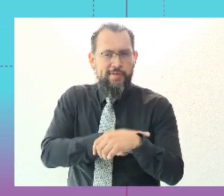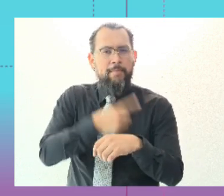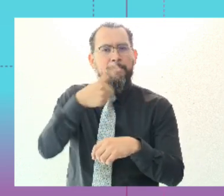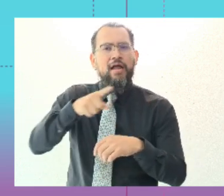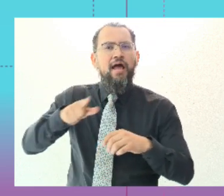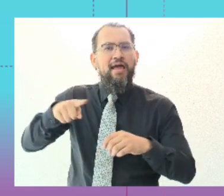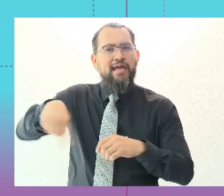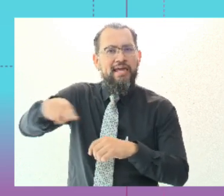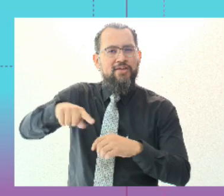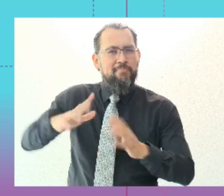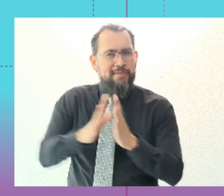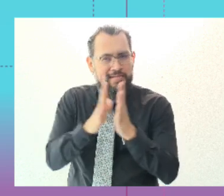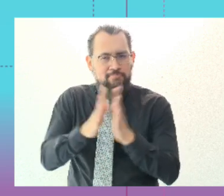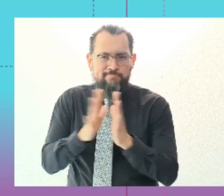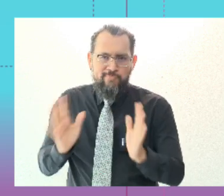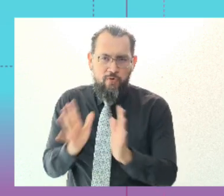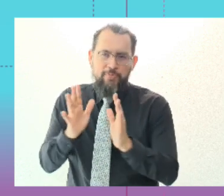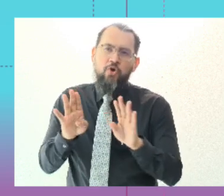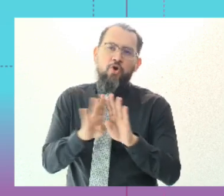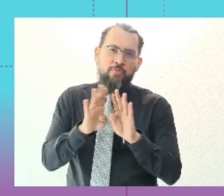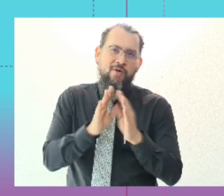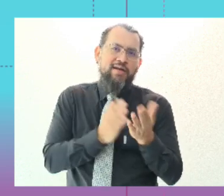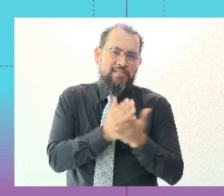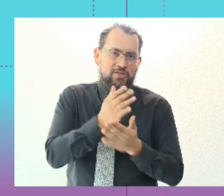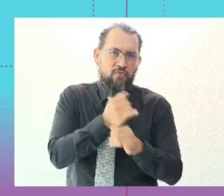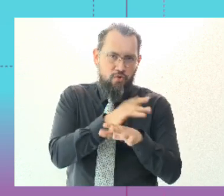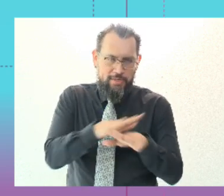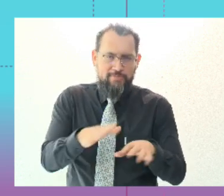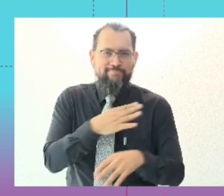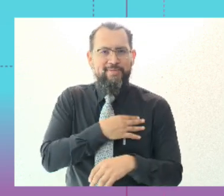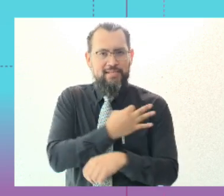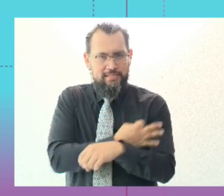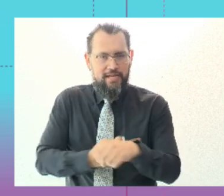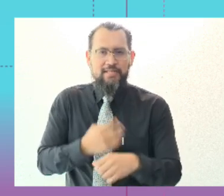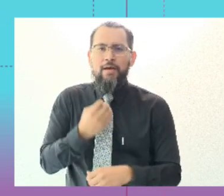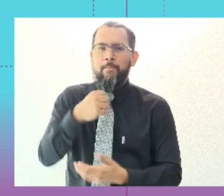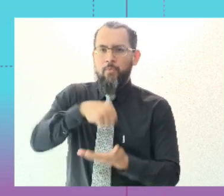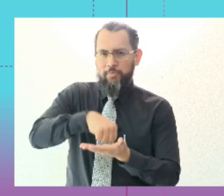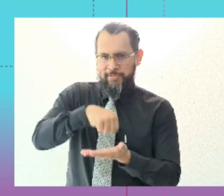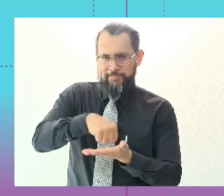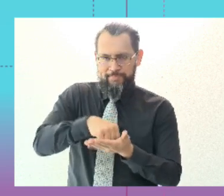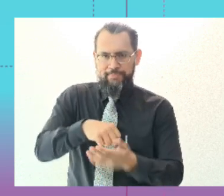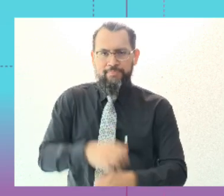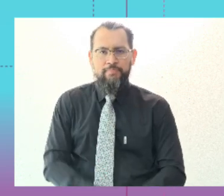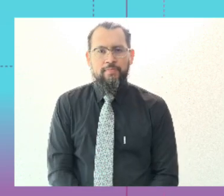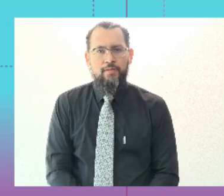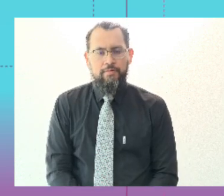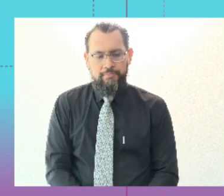ciudadana a través del acceso a la información. Muy buenas tardes y que tengan buen provecho.